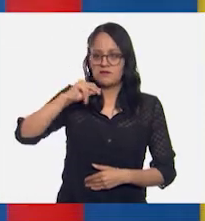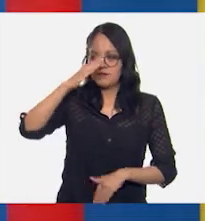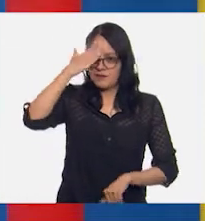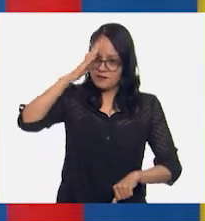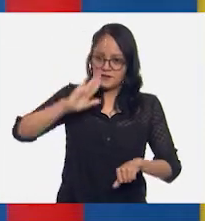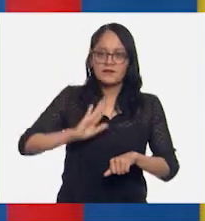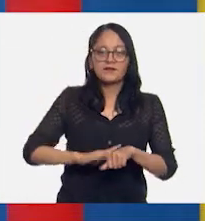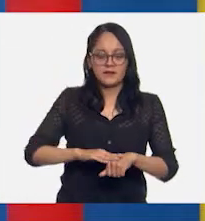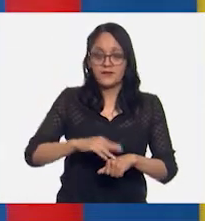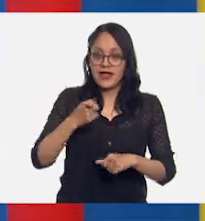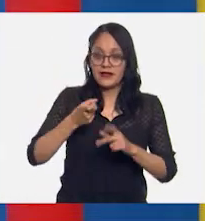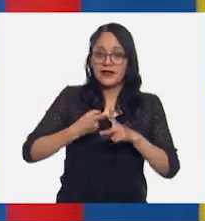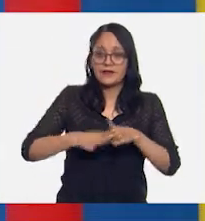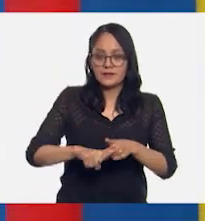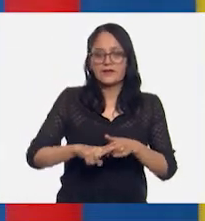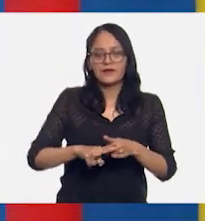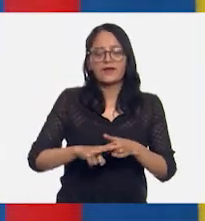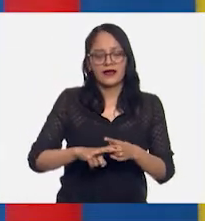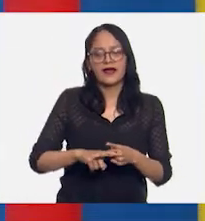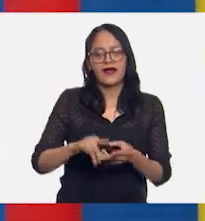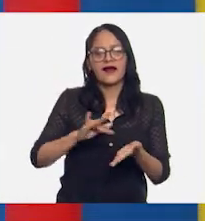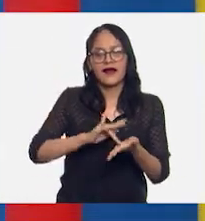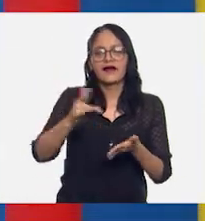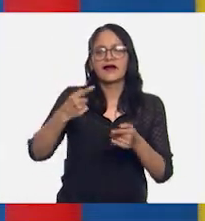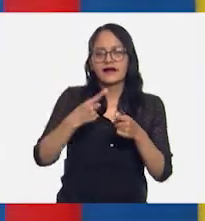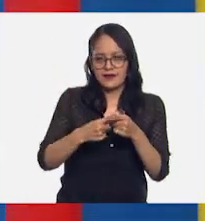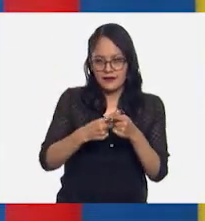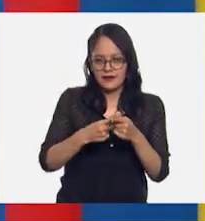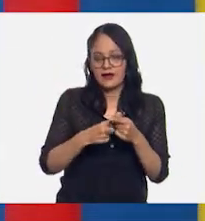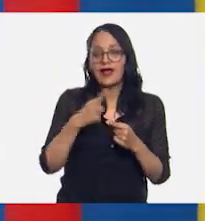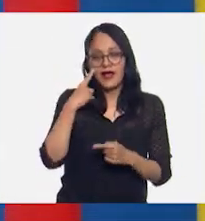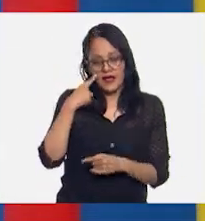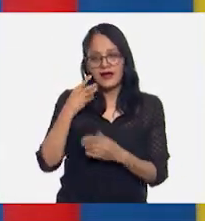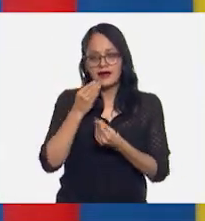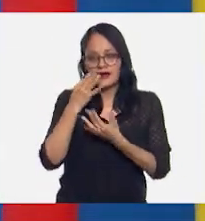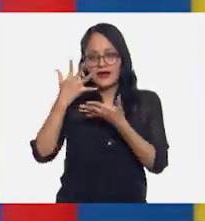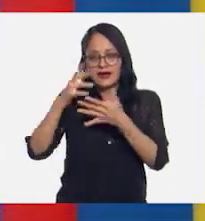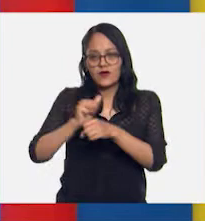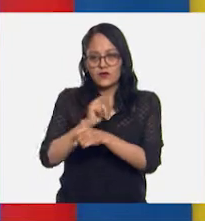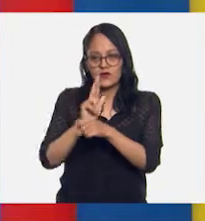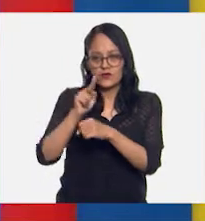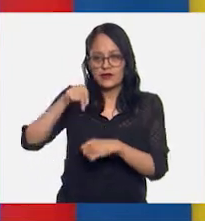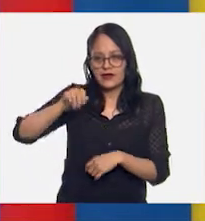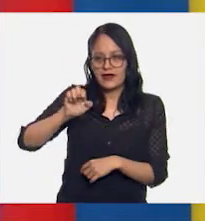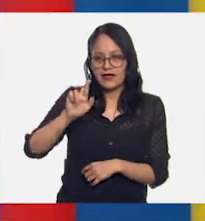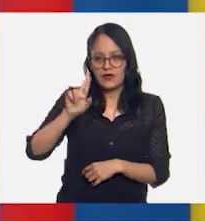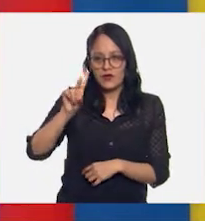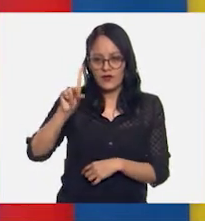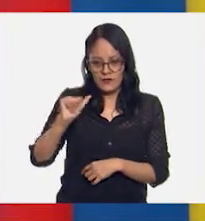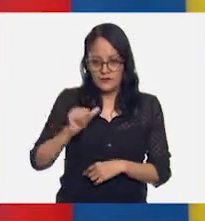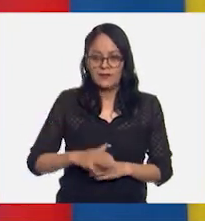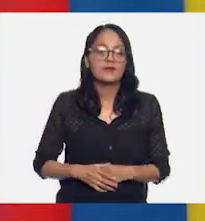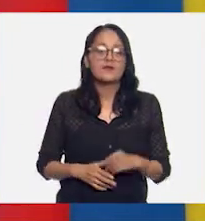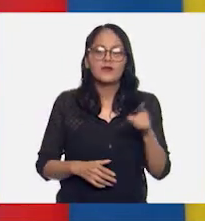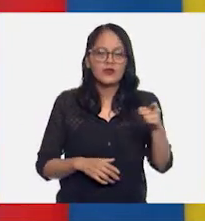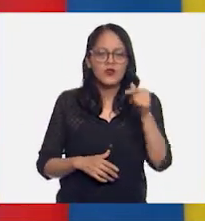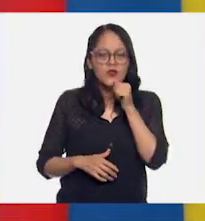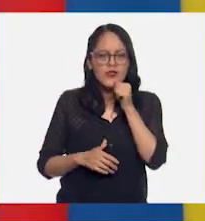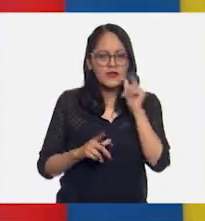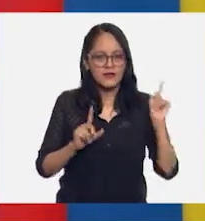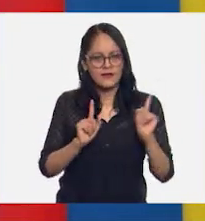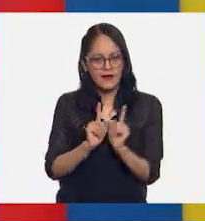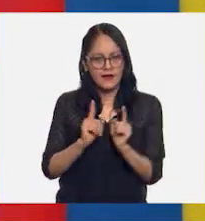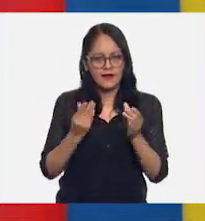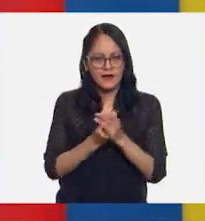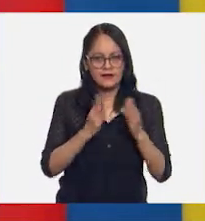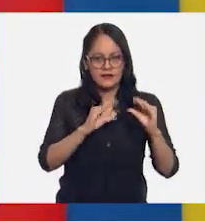esa experiencia inicial se la debo, ahora me doy cuenta, a la poesía de Neruda. De hecho, tú todavía no te integrabas a estas sesiones,